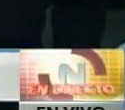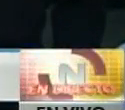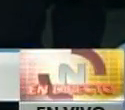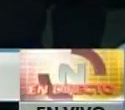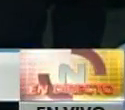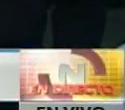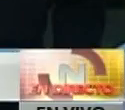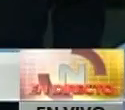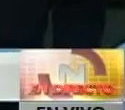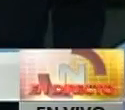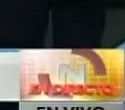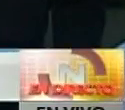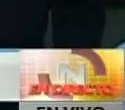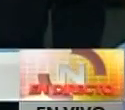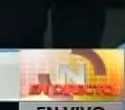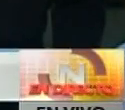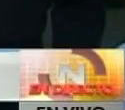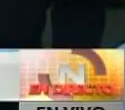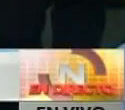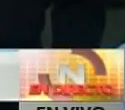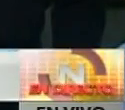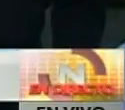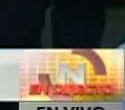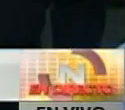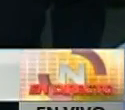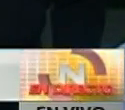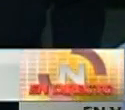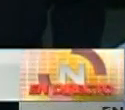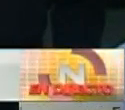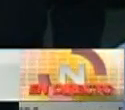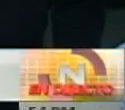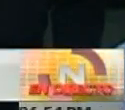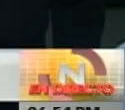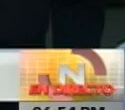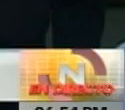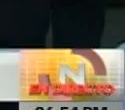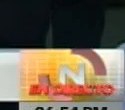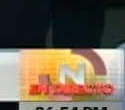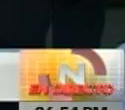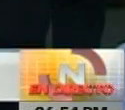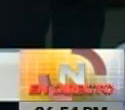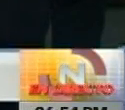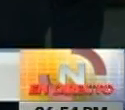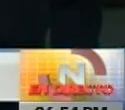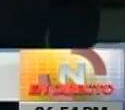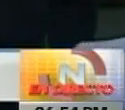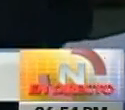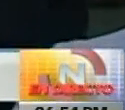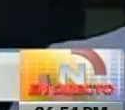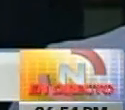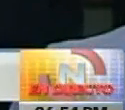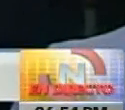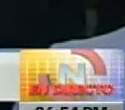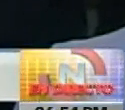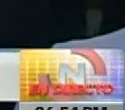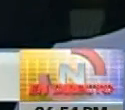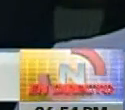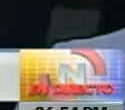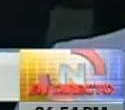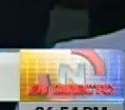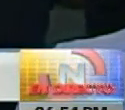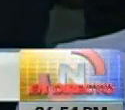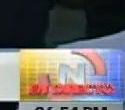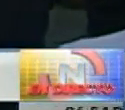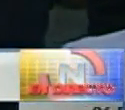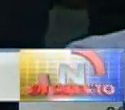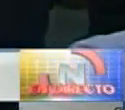Tribunal Supremo de Justicia atribuye desacato al Poder Legislativo y esto viene dado específicamente por la incorporación de los diputados del